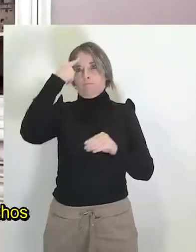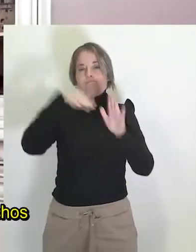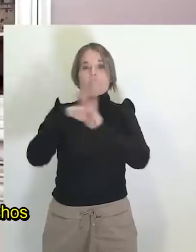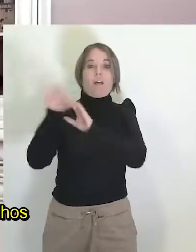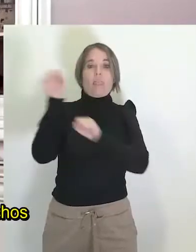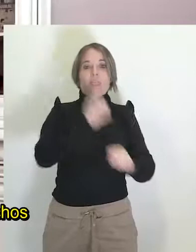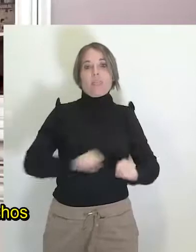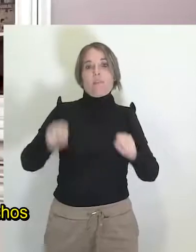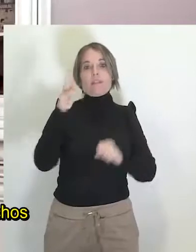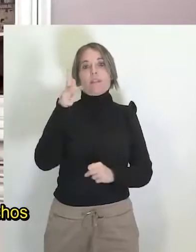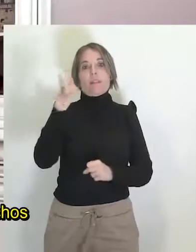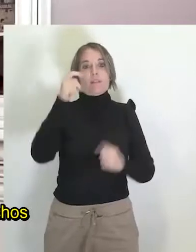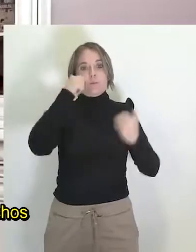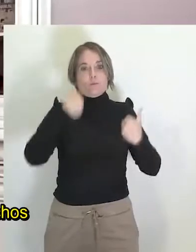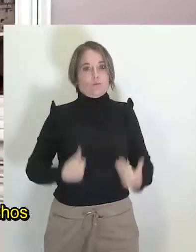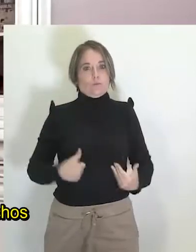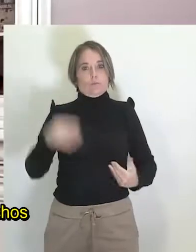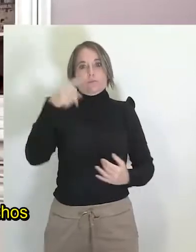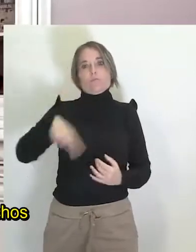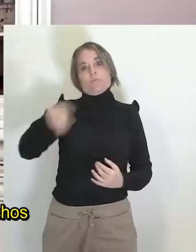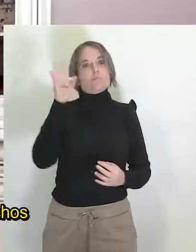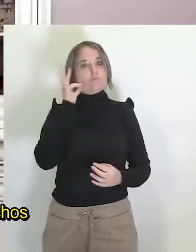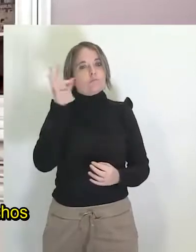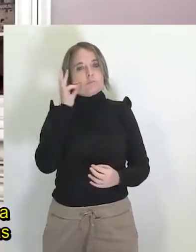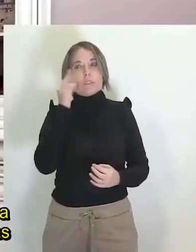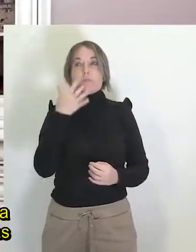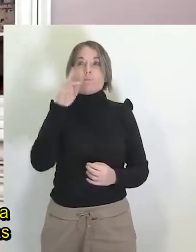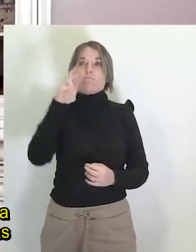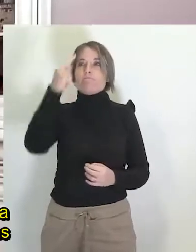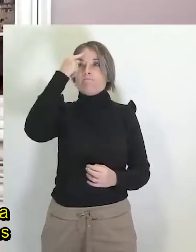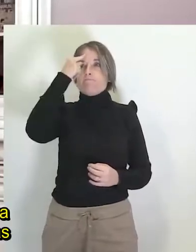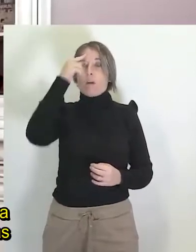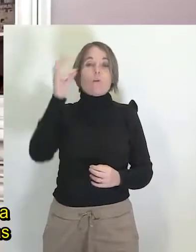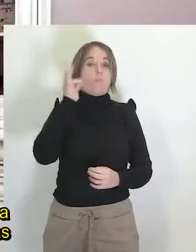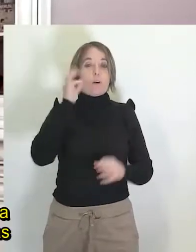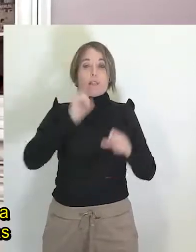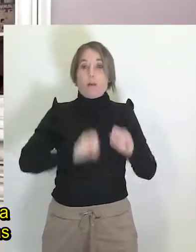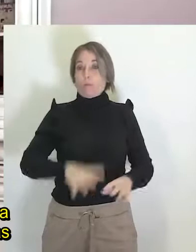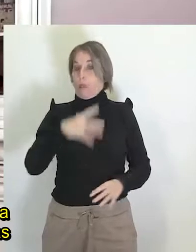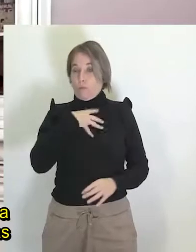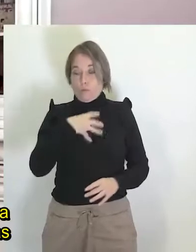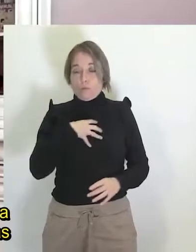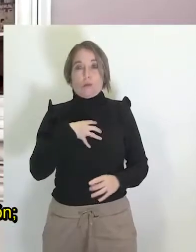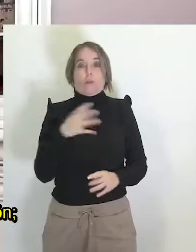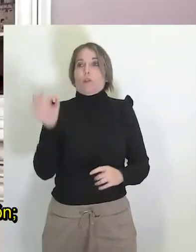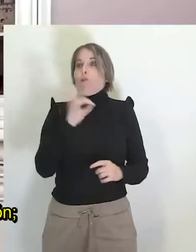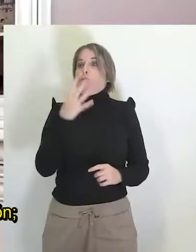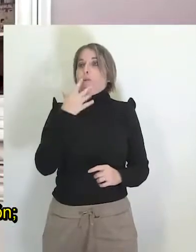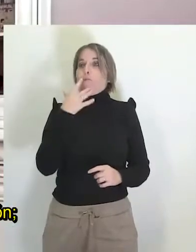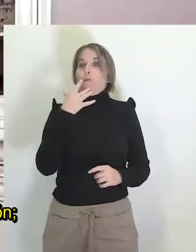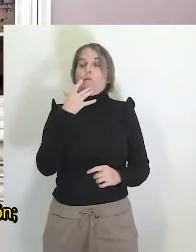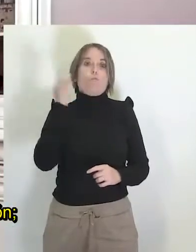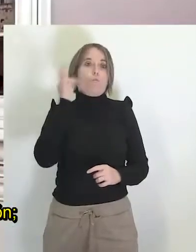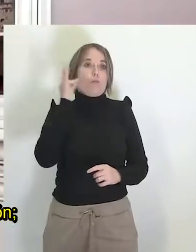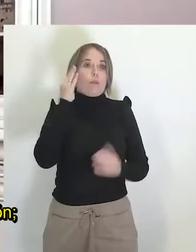tendréis como defensoras de los derechos humanos de las mujeres, esas mujeres que ni siquiera podían abortar con garantías o que murieron